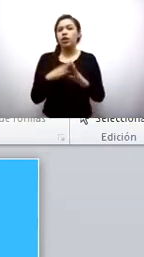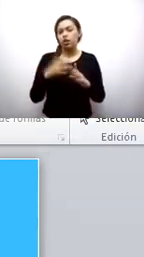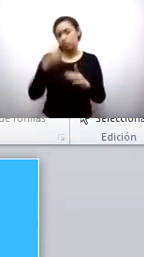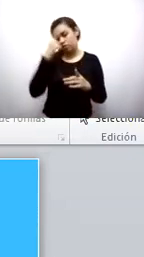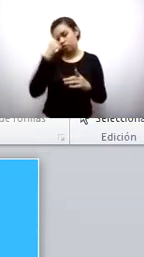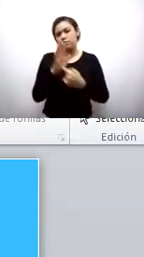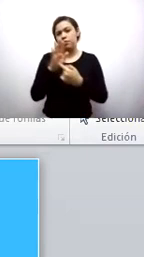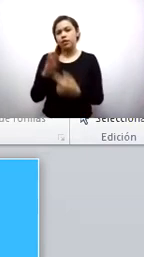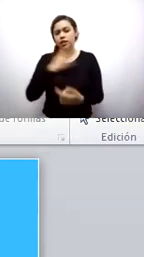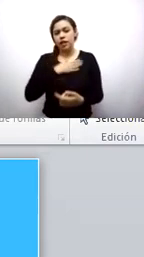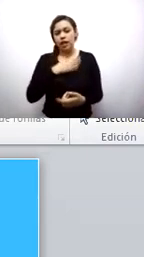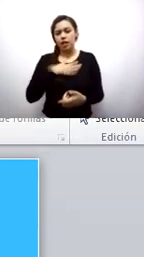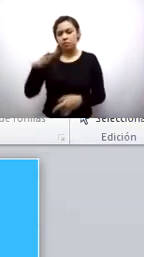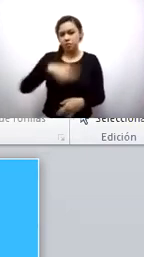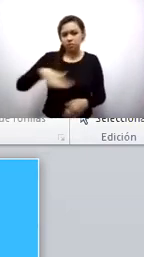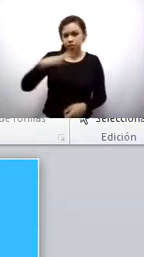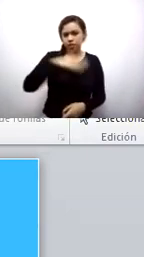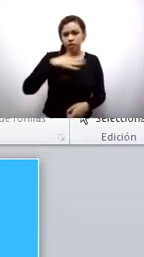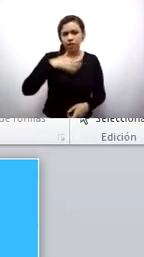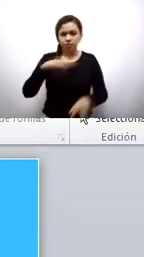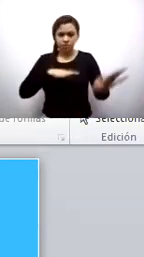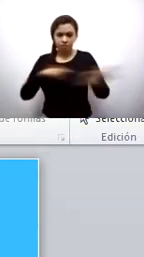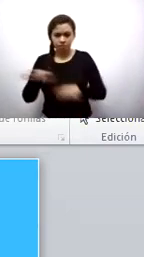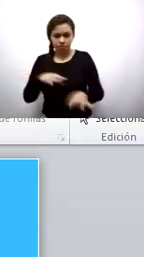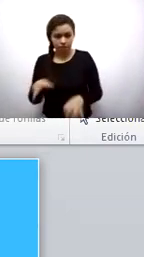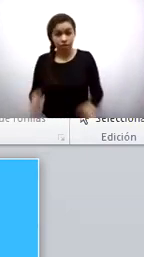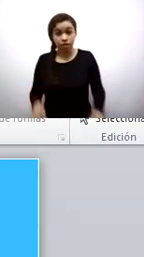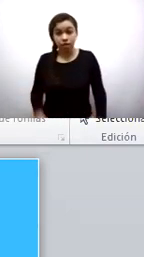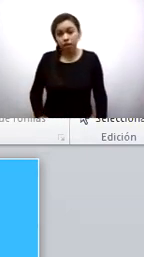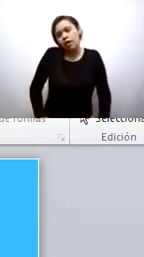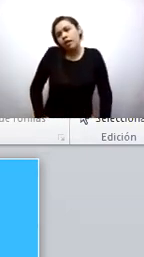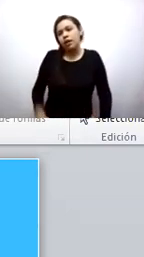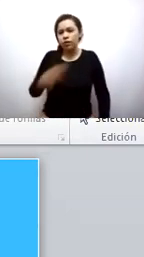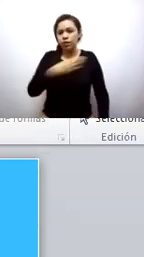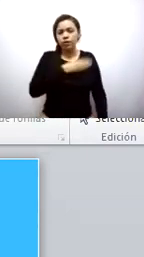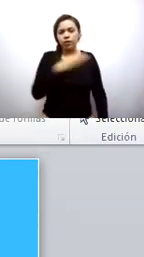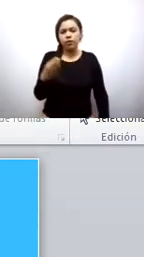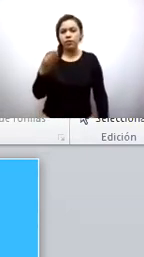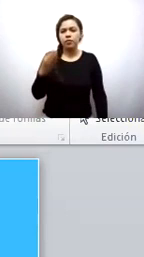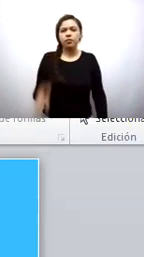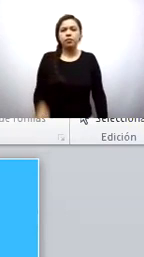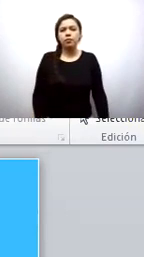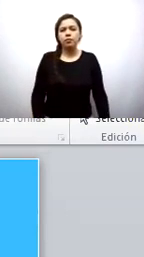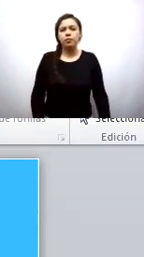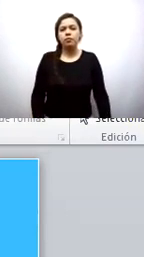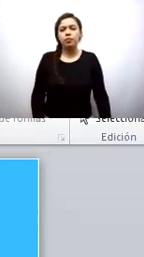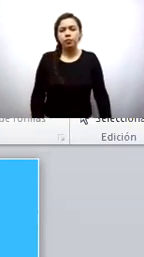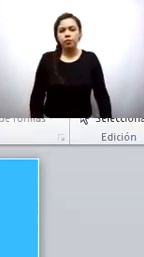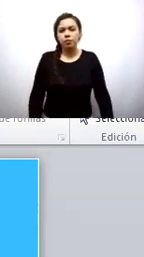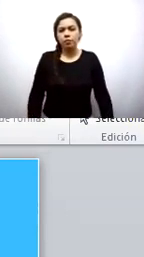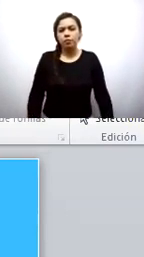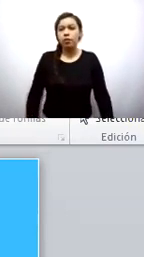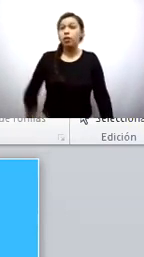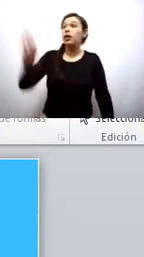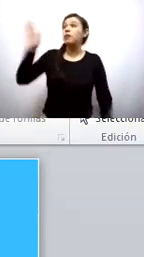acontecer, en mi labor profesional, pues bueno, básicamente sería este tipo de ¿Puedo situación.